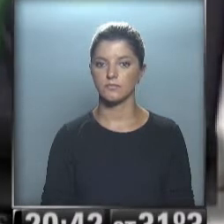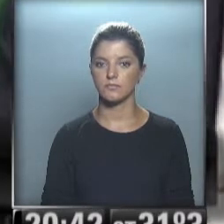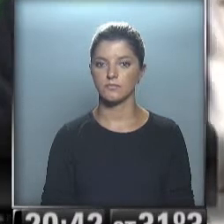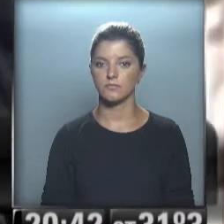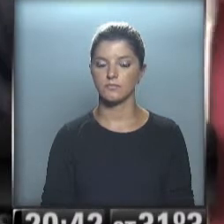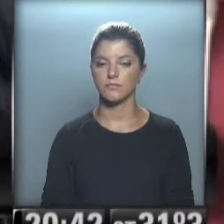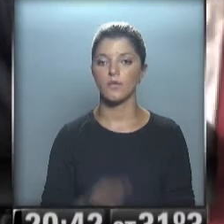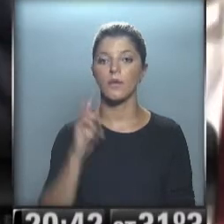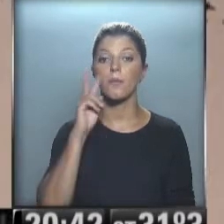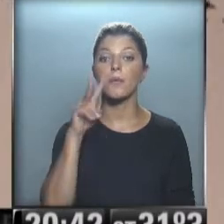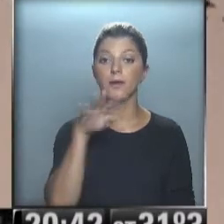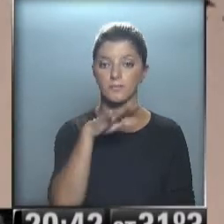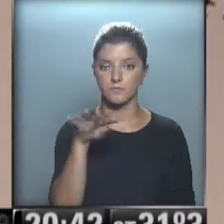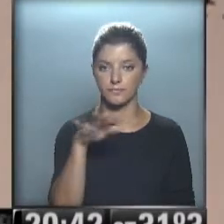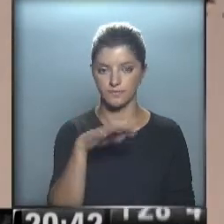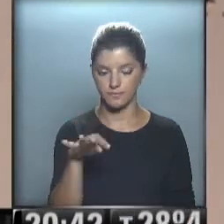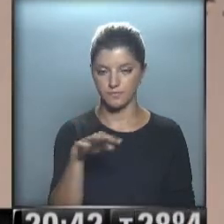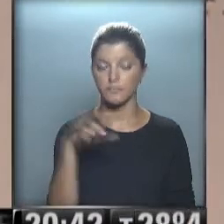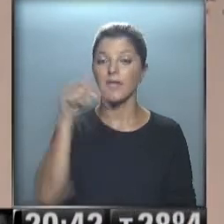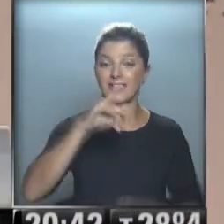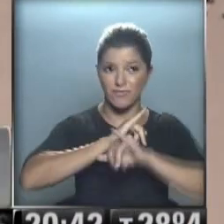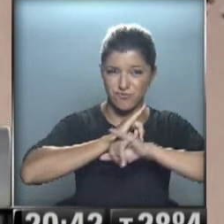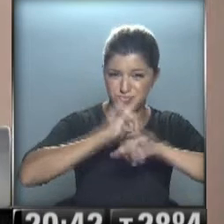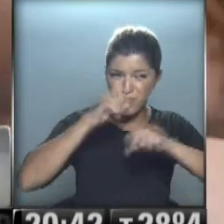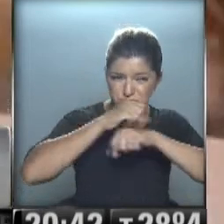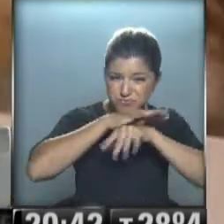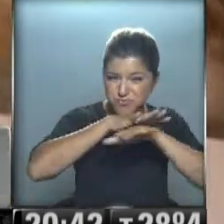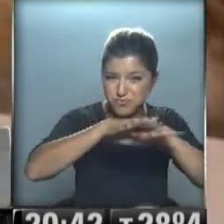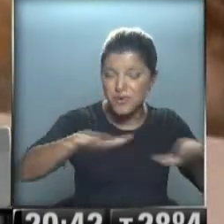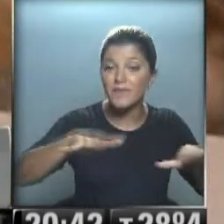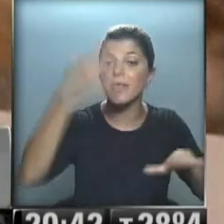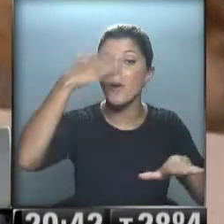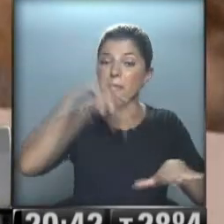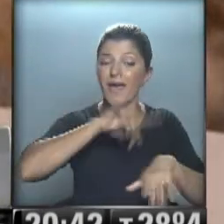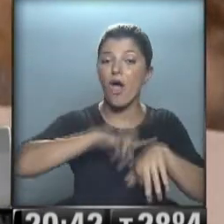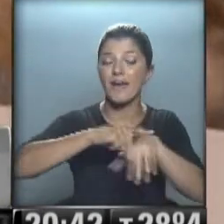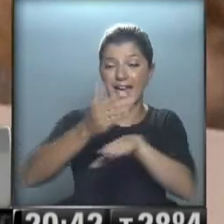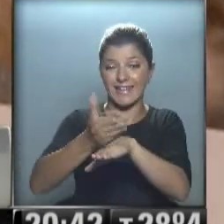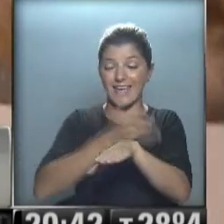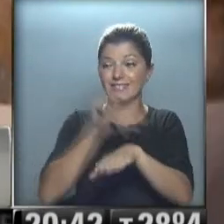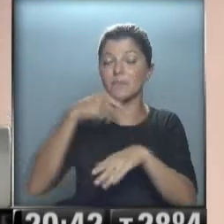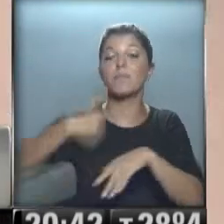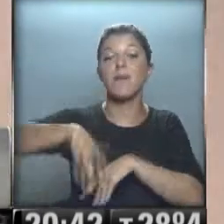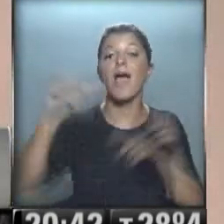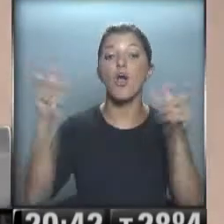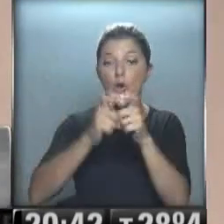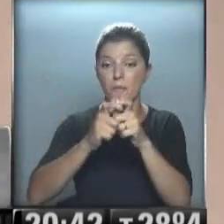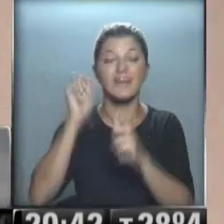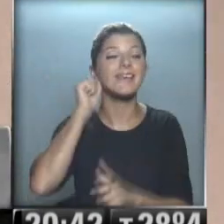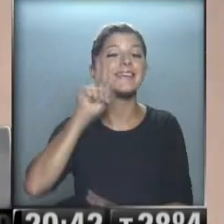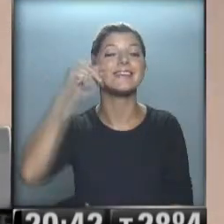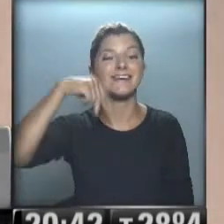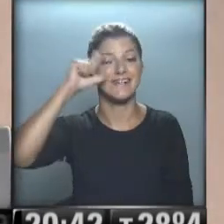are one day held to account. La difusión del informe se produce a pocas horas de comenzar la cumbre Ginebra II y